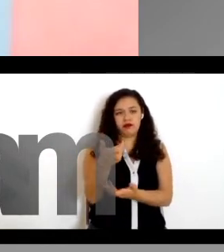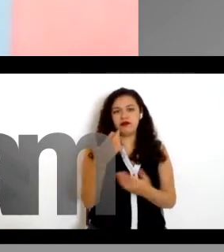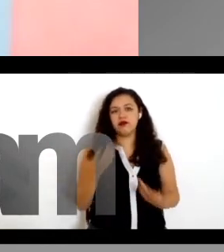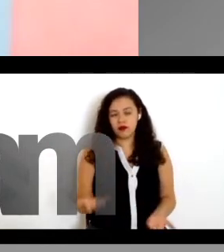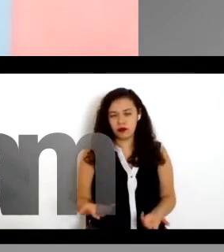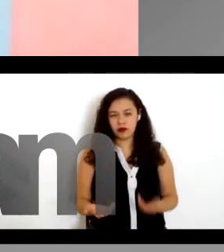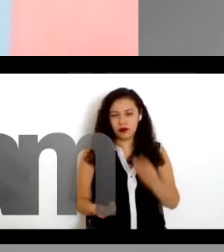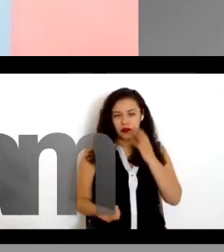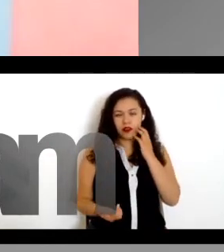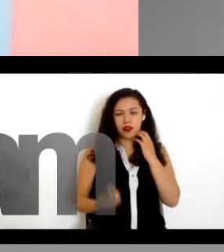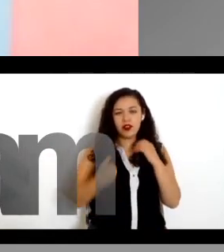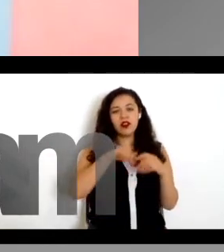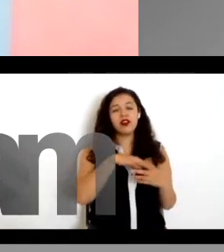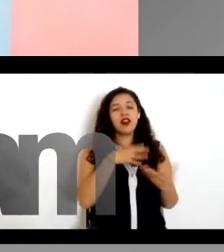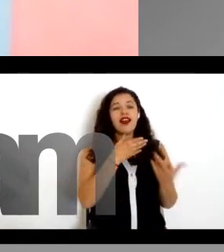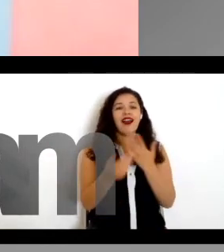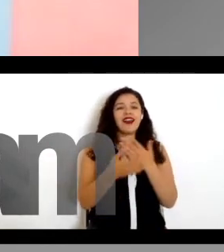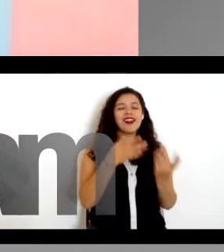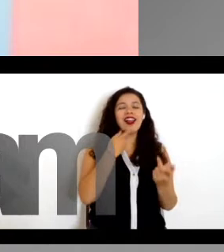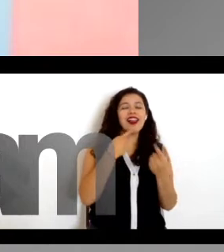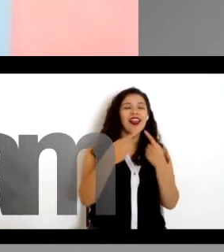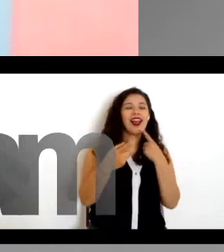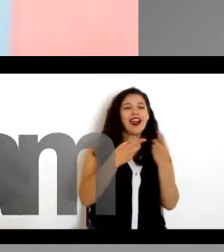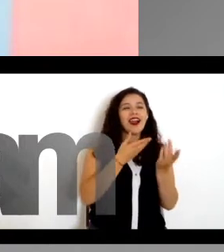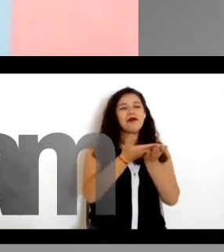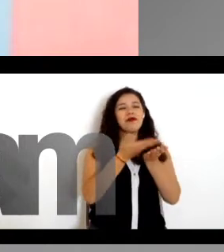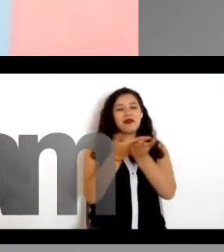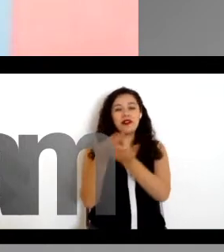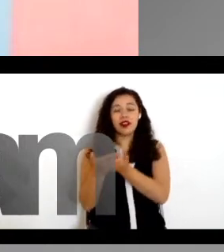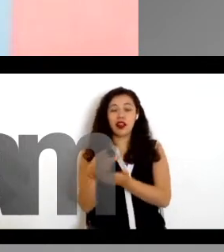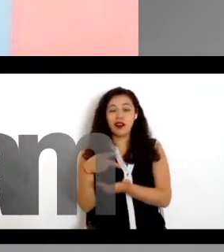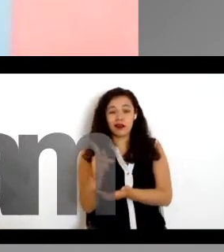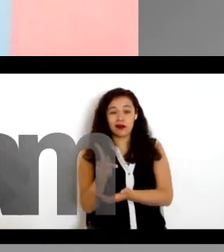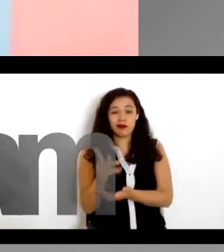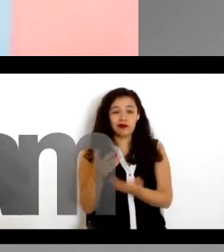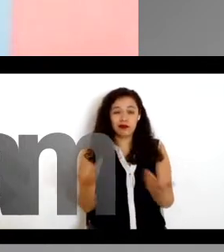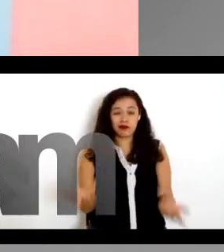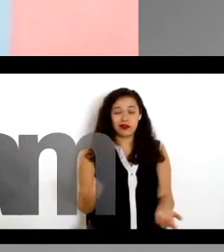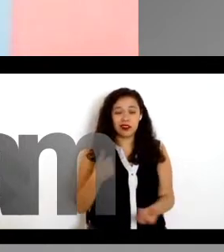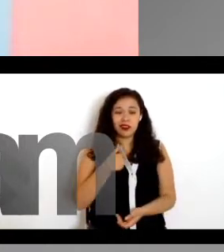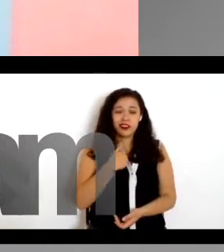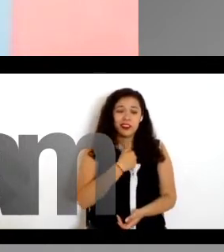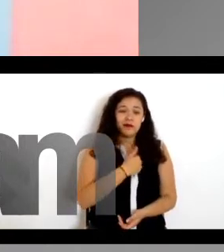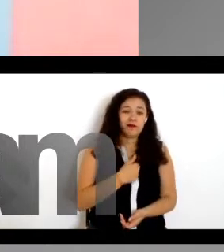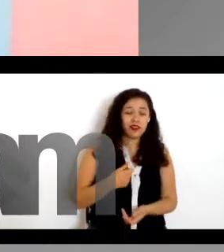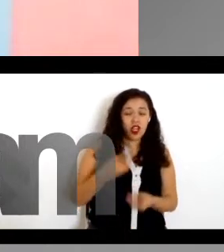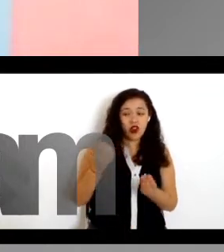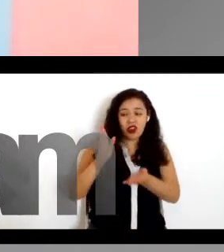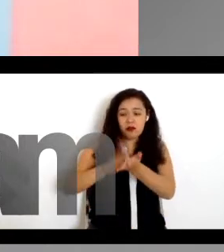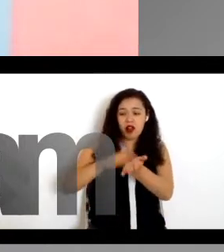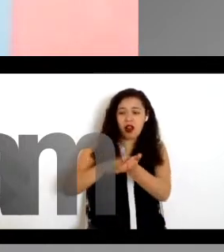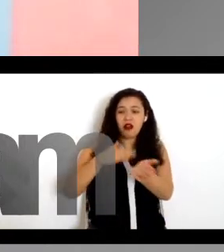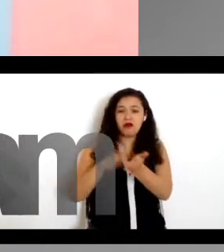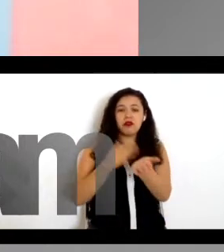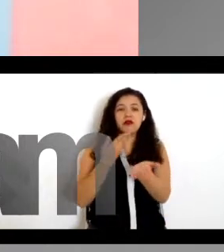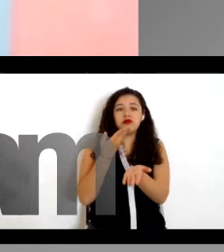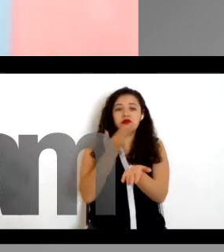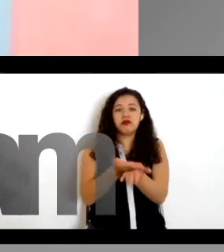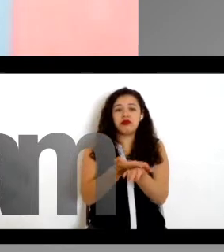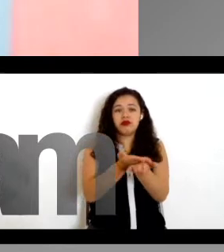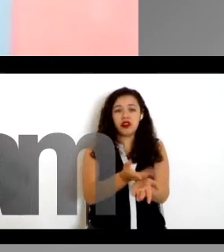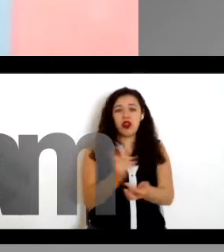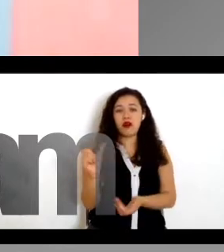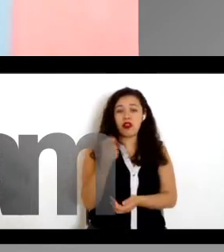muchas acciones, emisiones, pero nos quedamos desafortunadamente muchas veces cortos o en papel cuando no se cuenta con un presupuesto